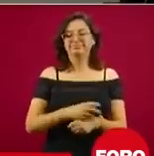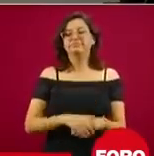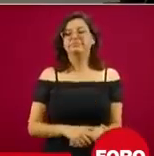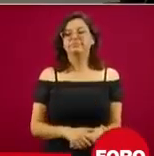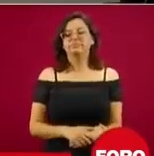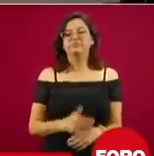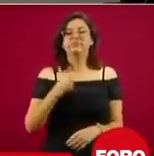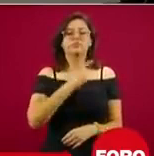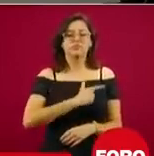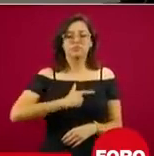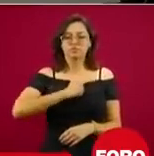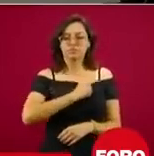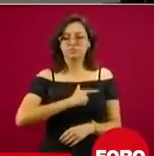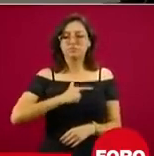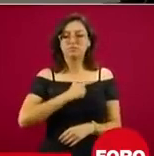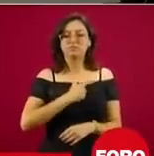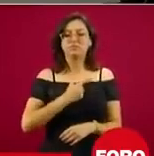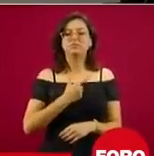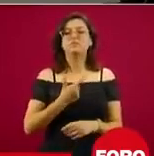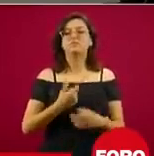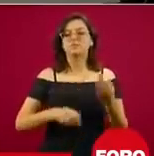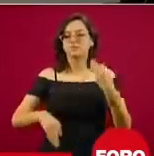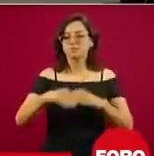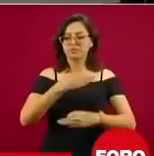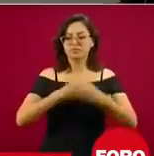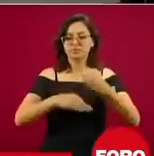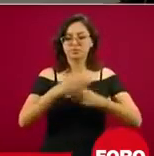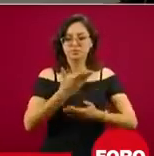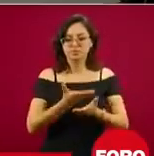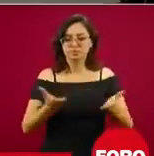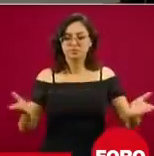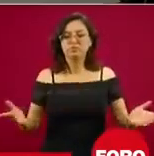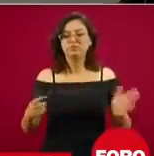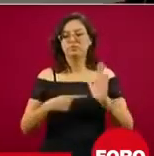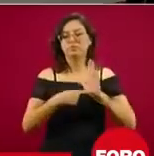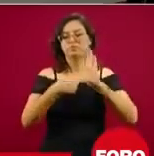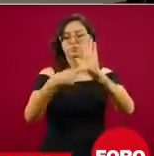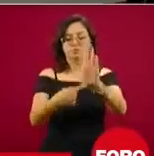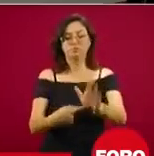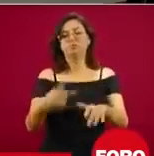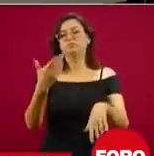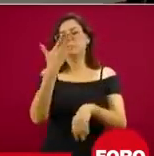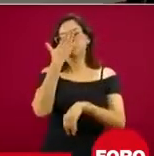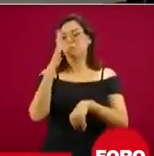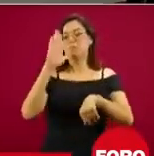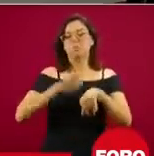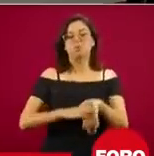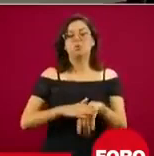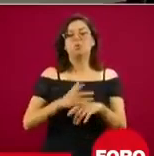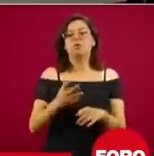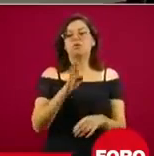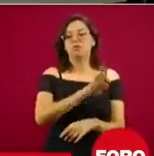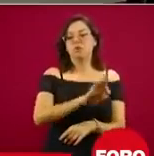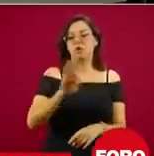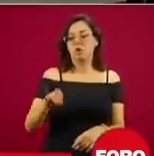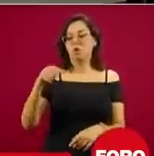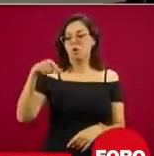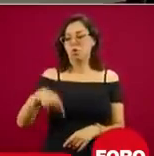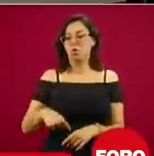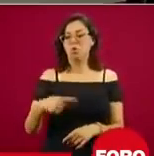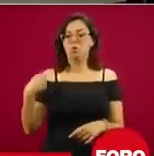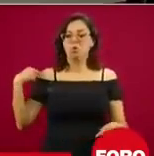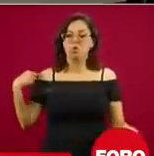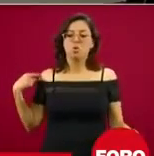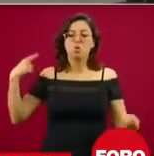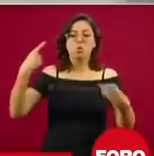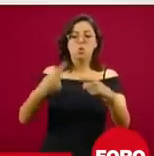todos. Vamos a presentar en la parte del panorama, recordando siempre que nos encontramos el día de hoy en el día